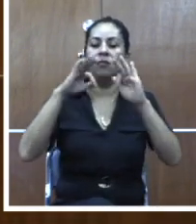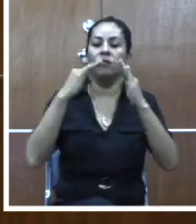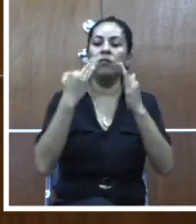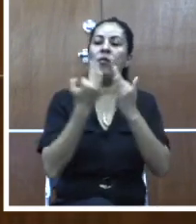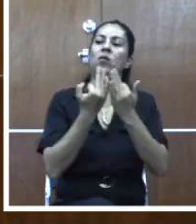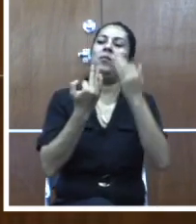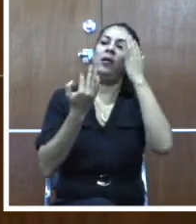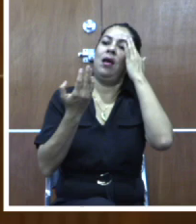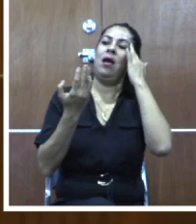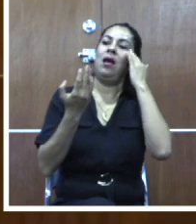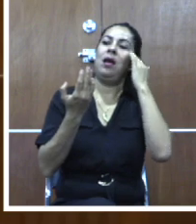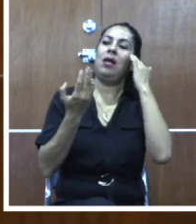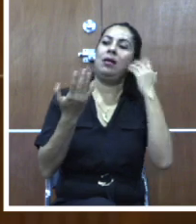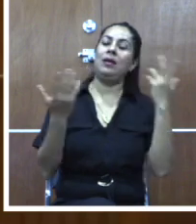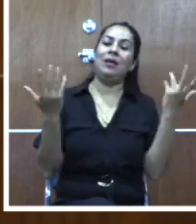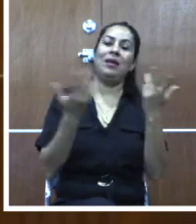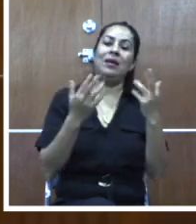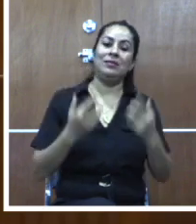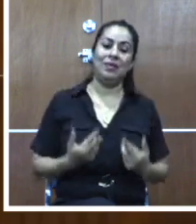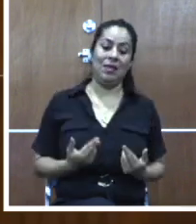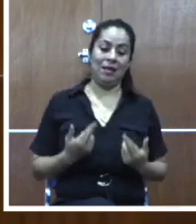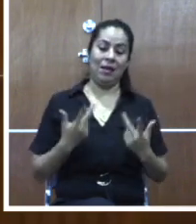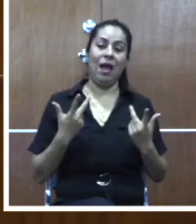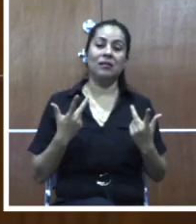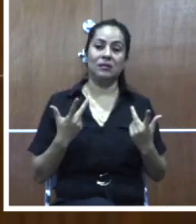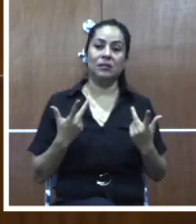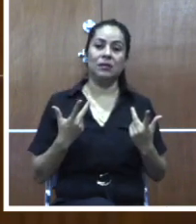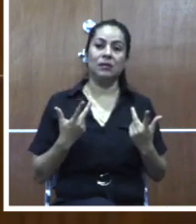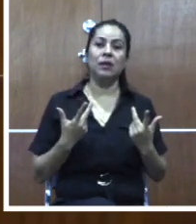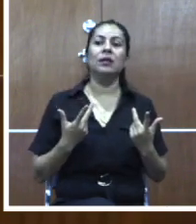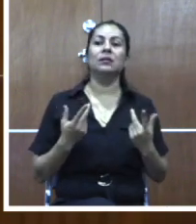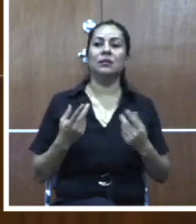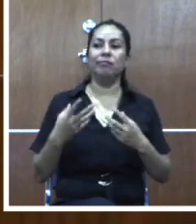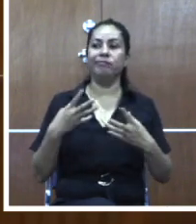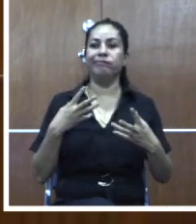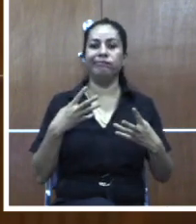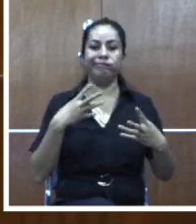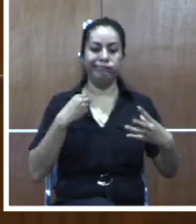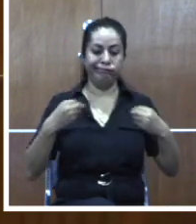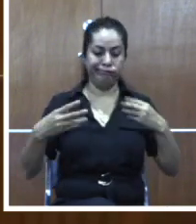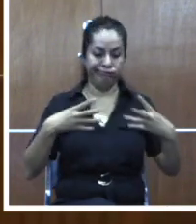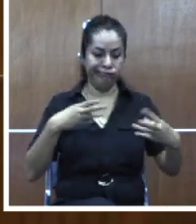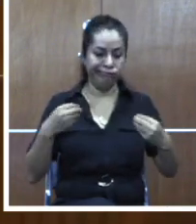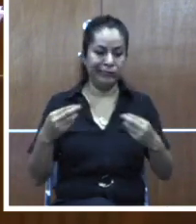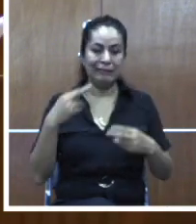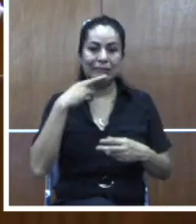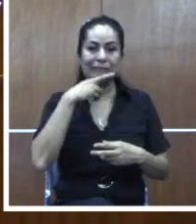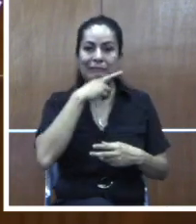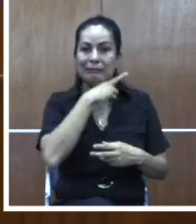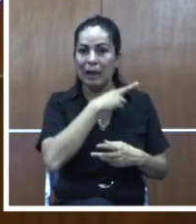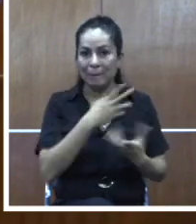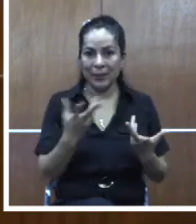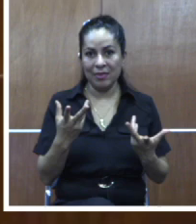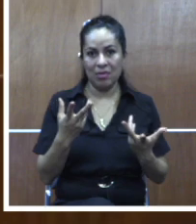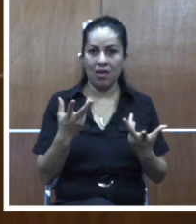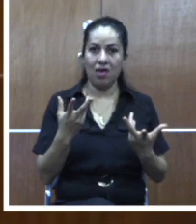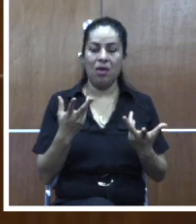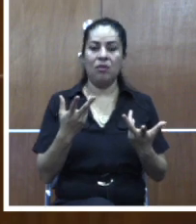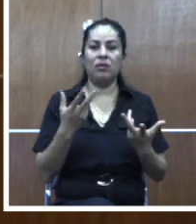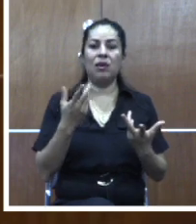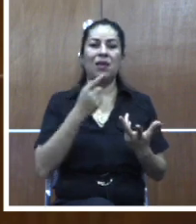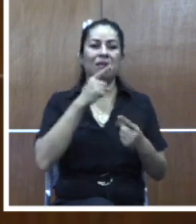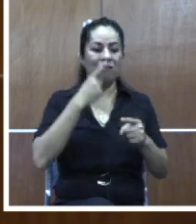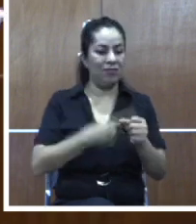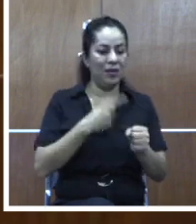característica definitoria del cáncer es la multiplicación rápida de células anormales que